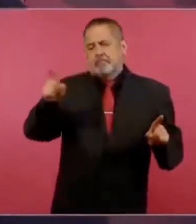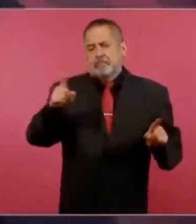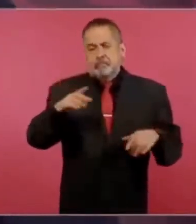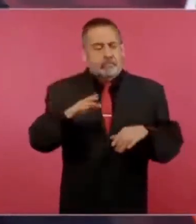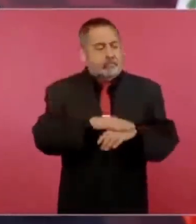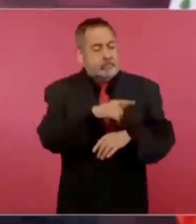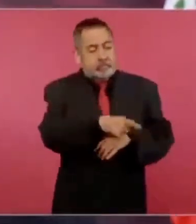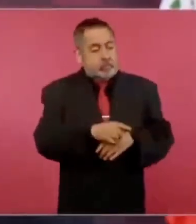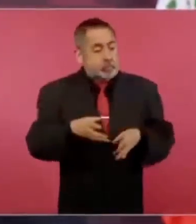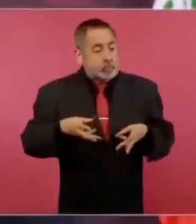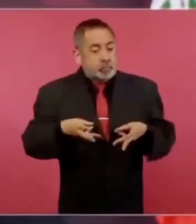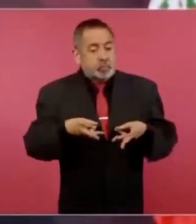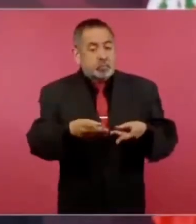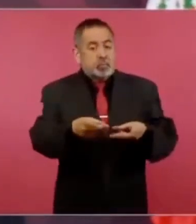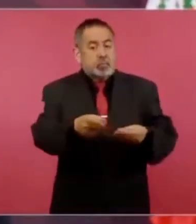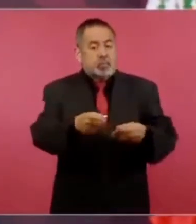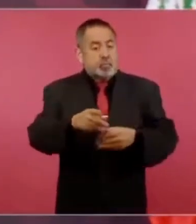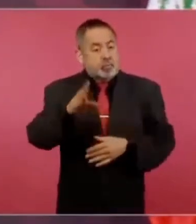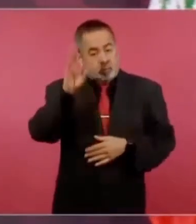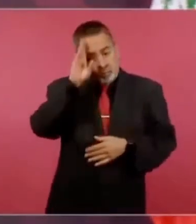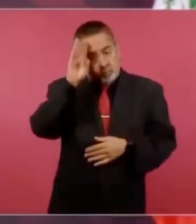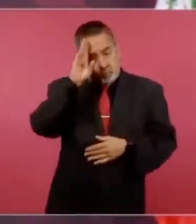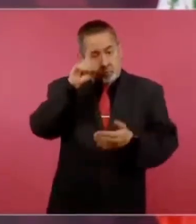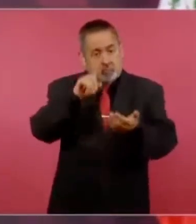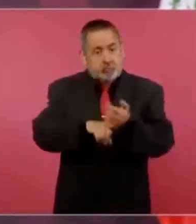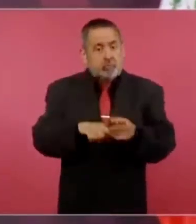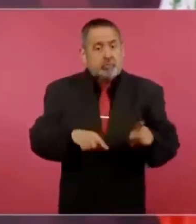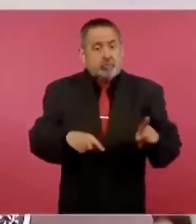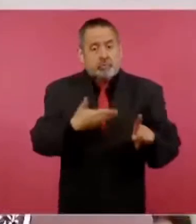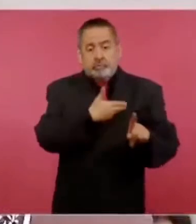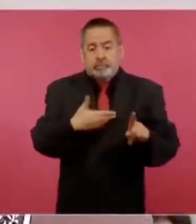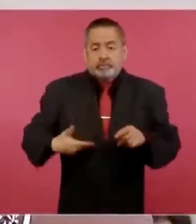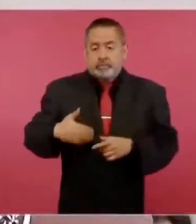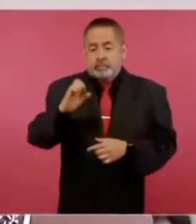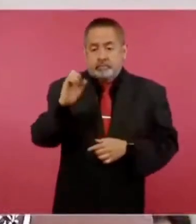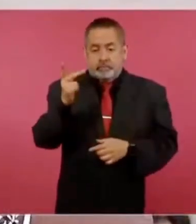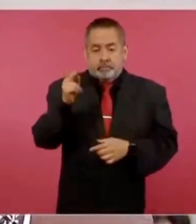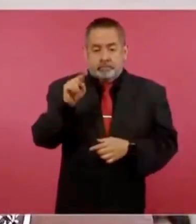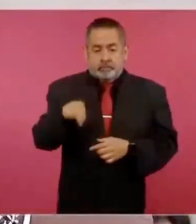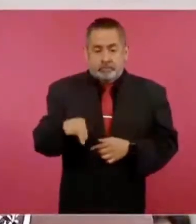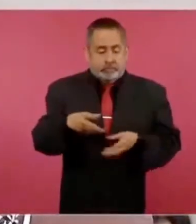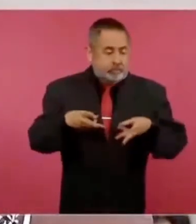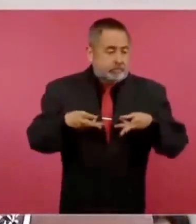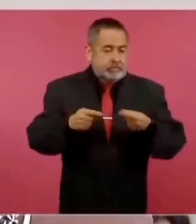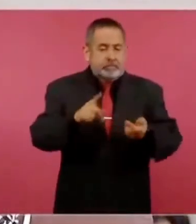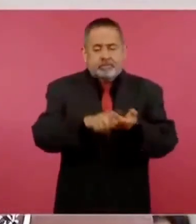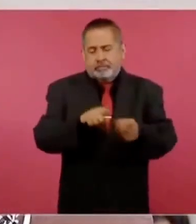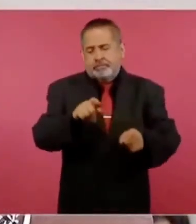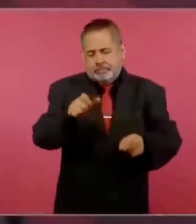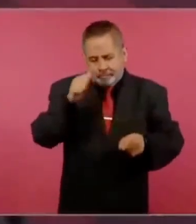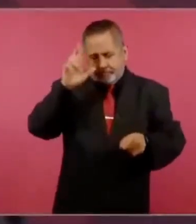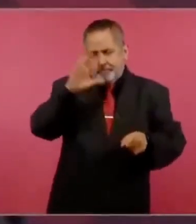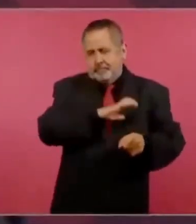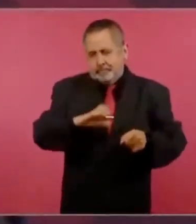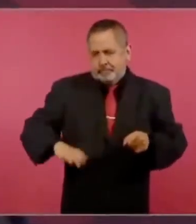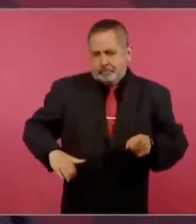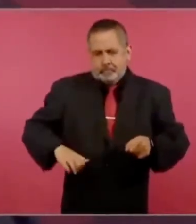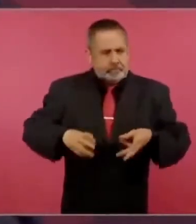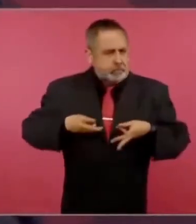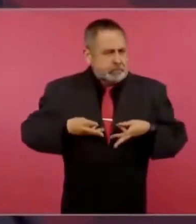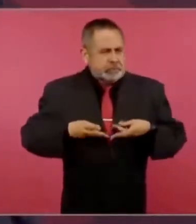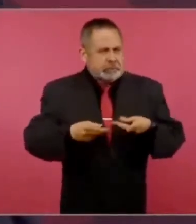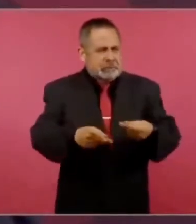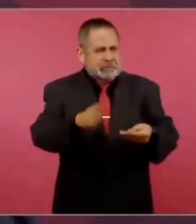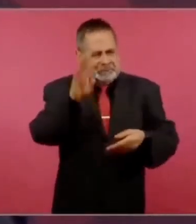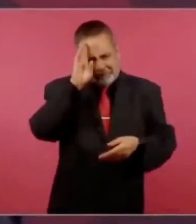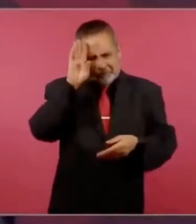por gastos excesivos de campaña del presidente Peña cuando fue candidato, y él